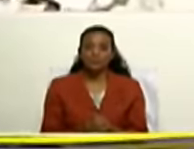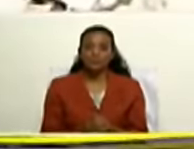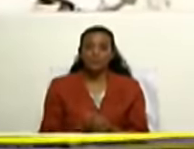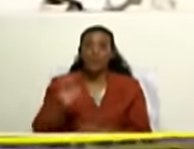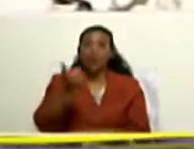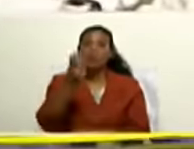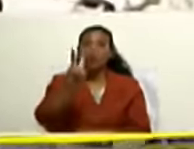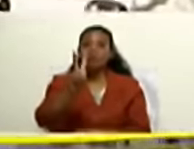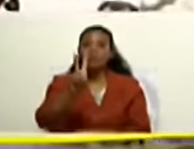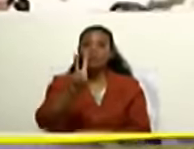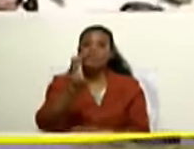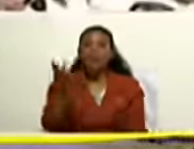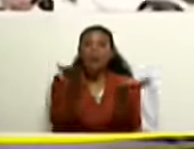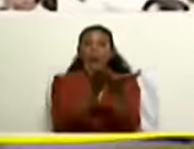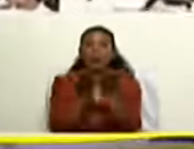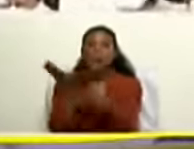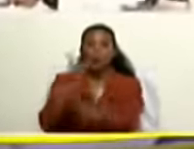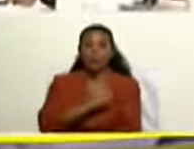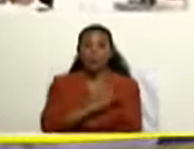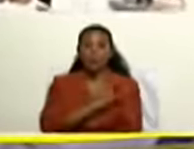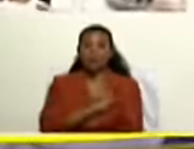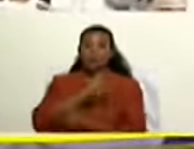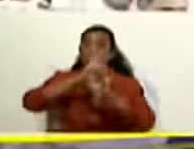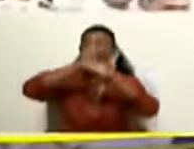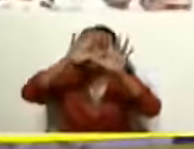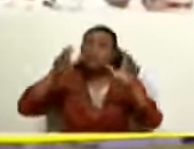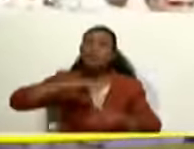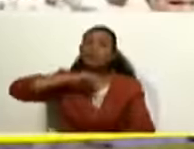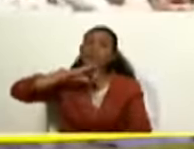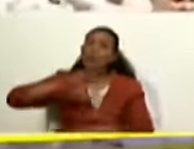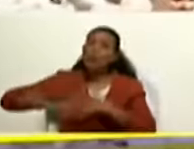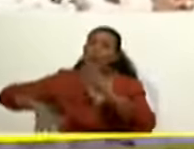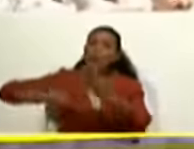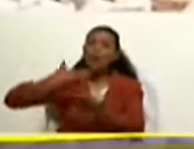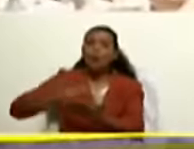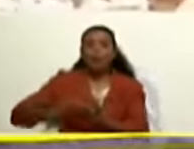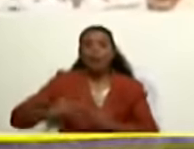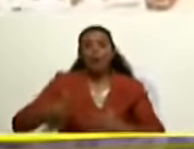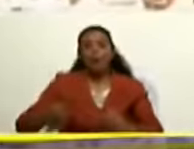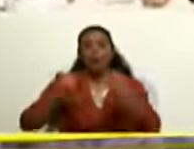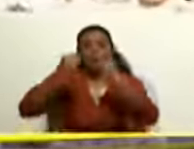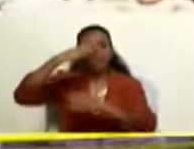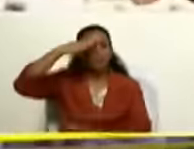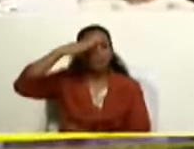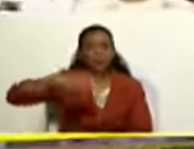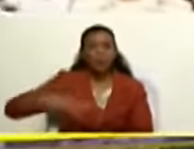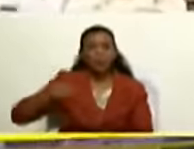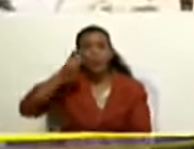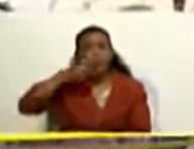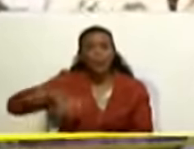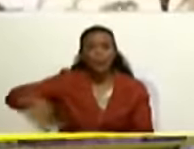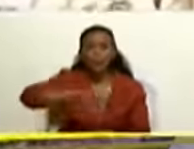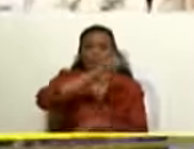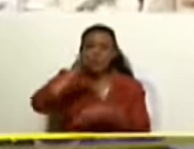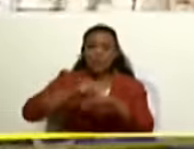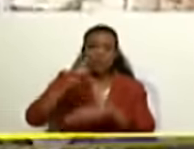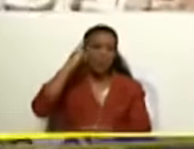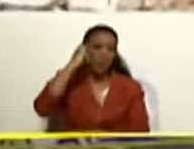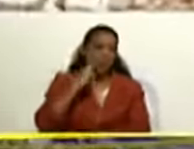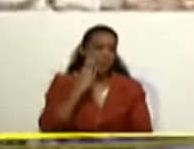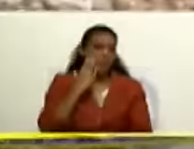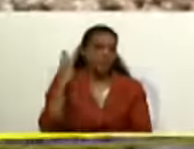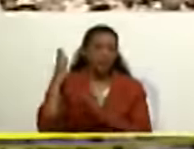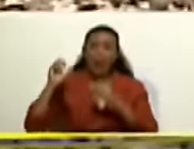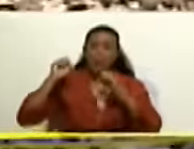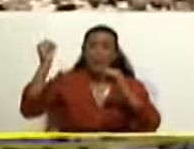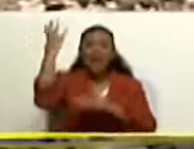¡12 academias de nuestra gloriosa, histórica y heroica Fuerza Armada Nacional Bolivariana!